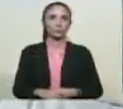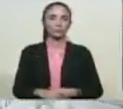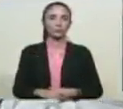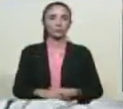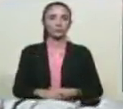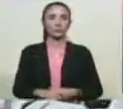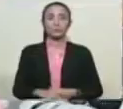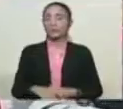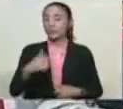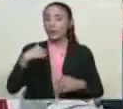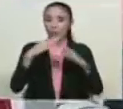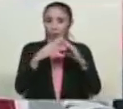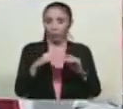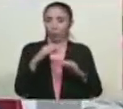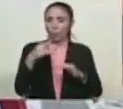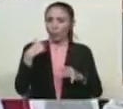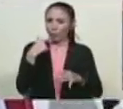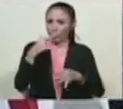Perú.